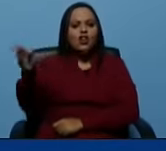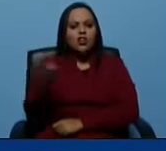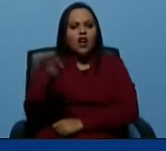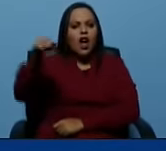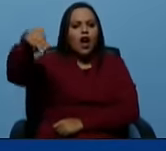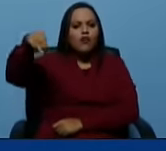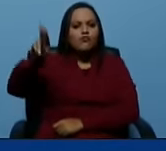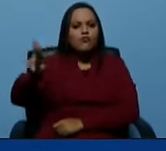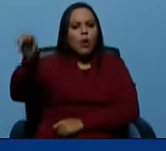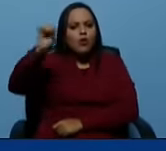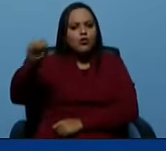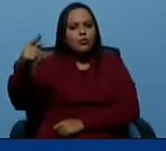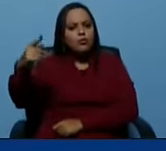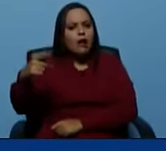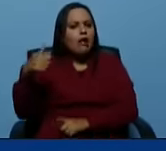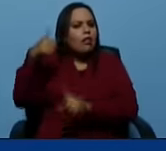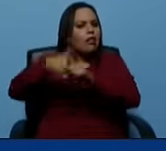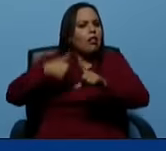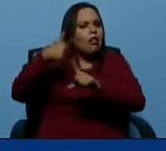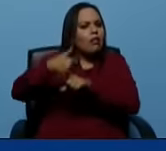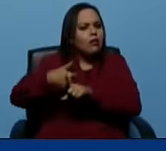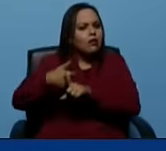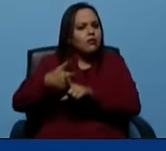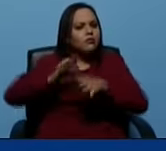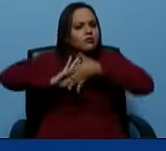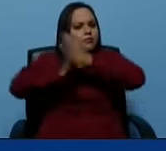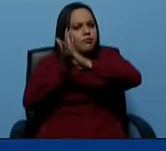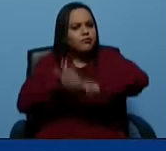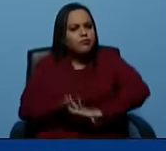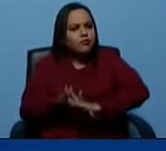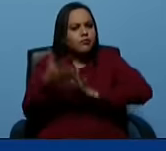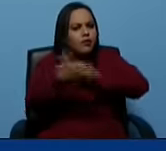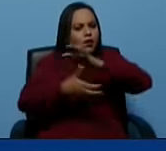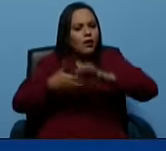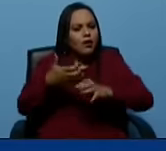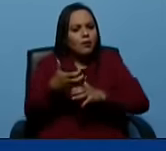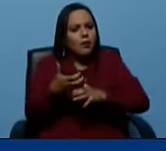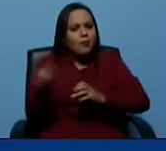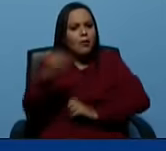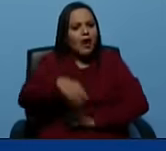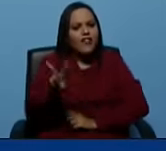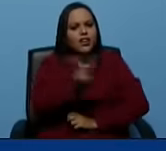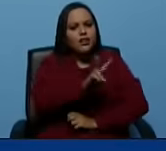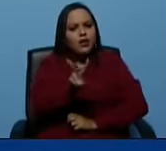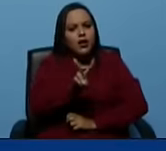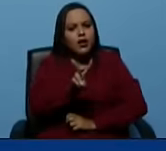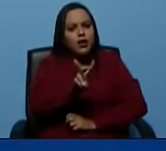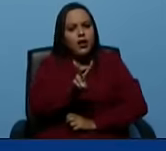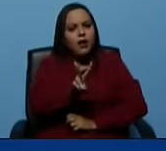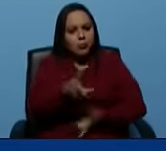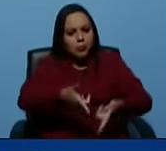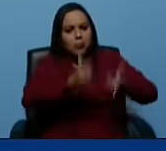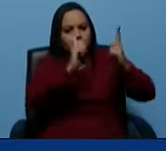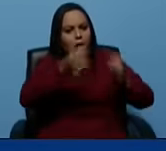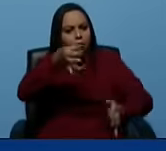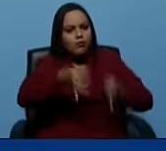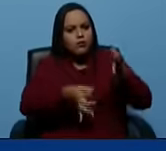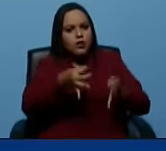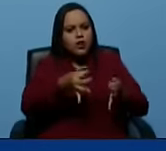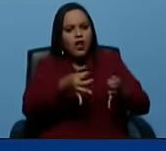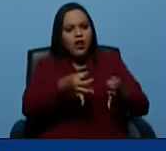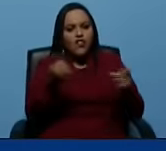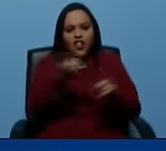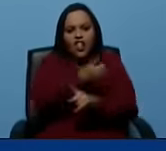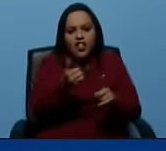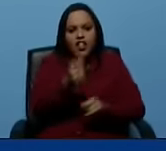insistiendo en perturbar, desestabilizar a Venezuela, justificar la violencia y mentir sobre la vida